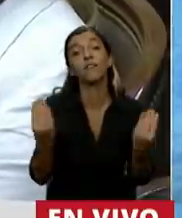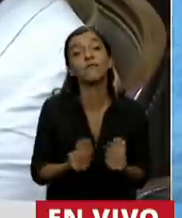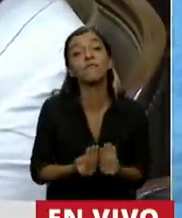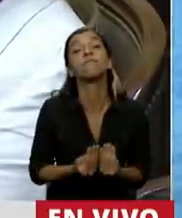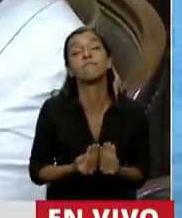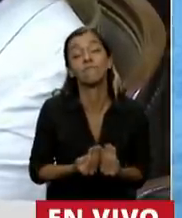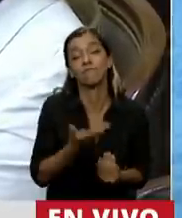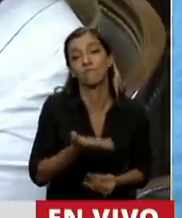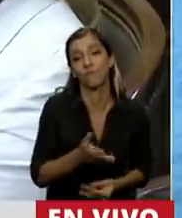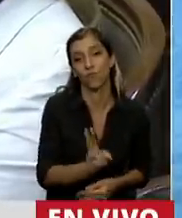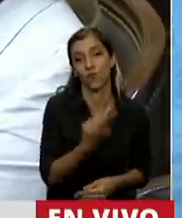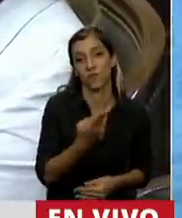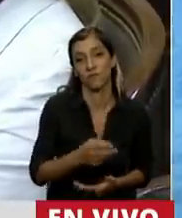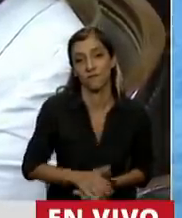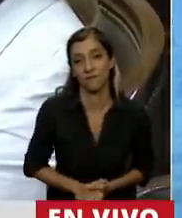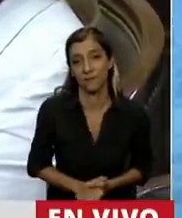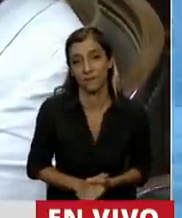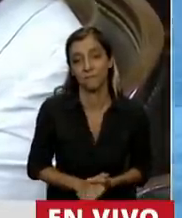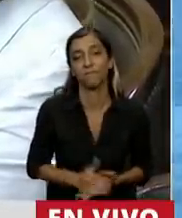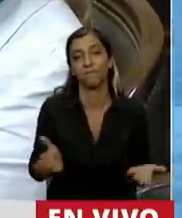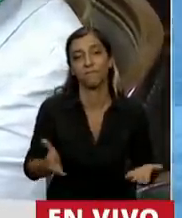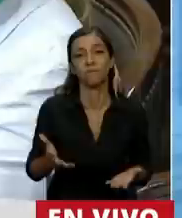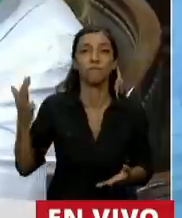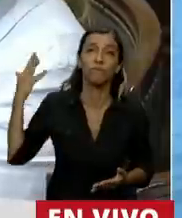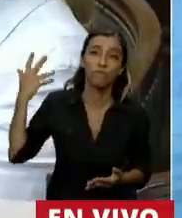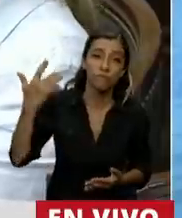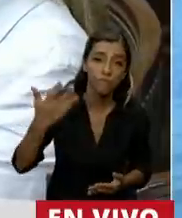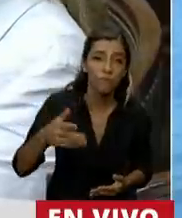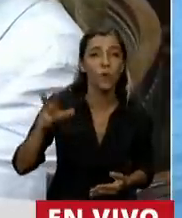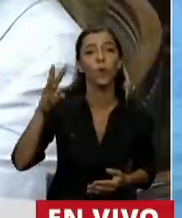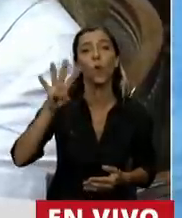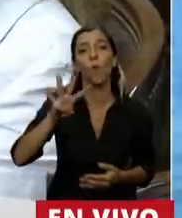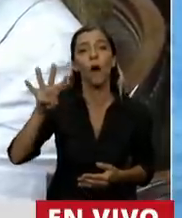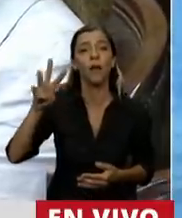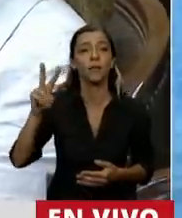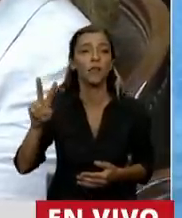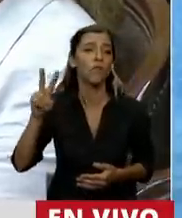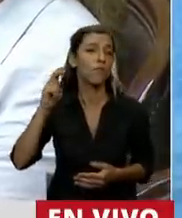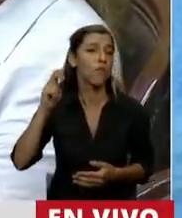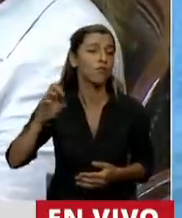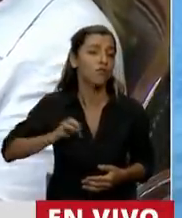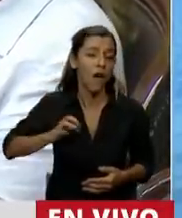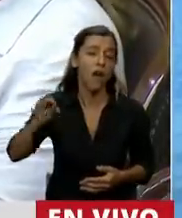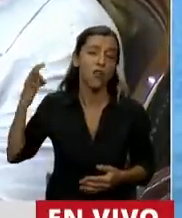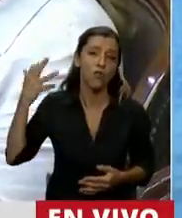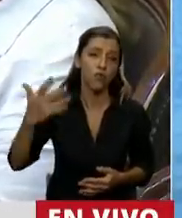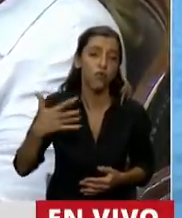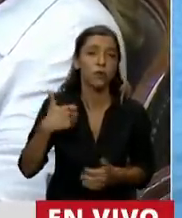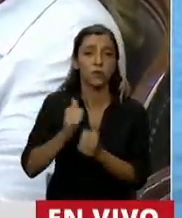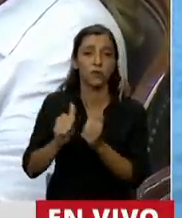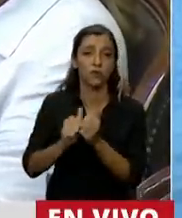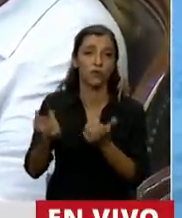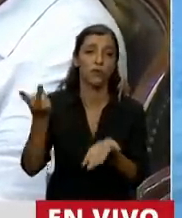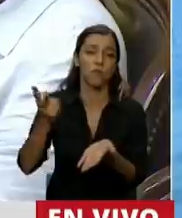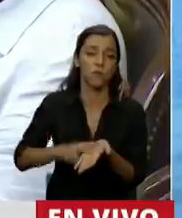la muerte. 42 años han pasado y la historia se sigue repitiendo, agravada. Las